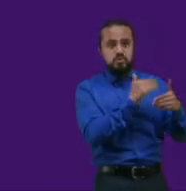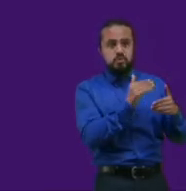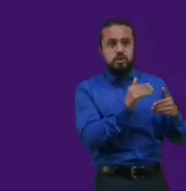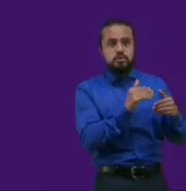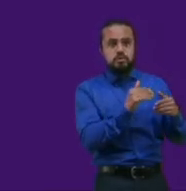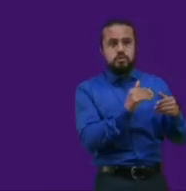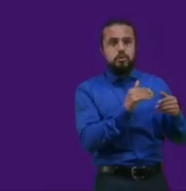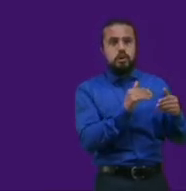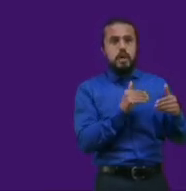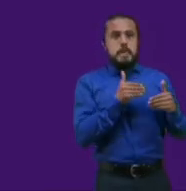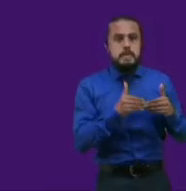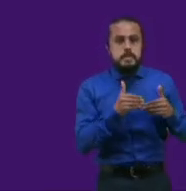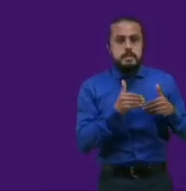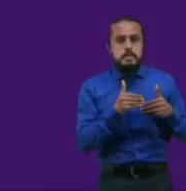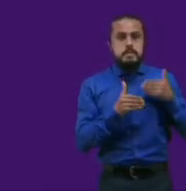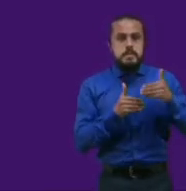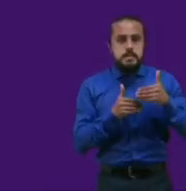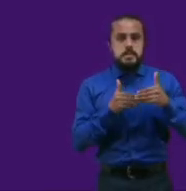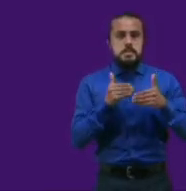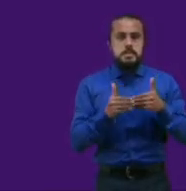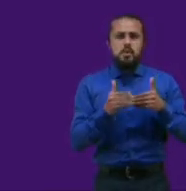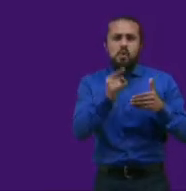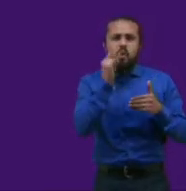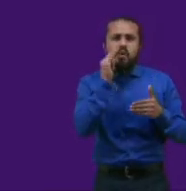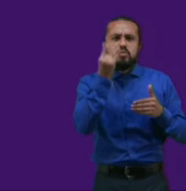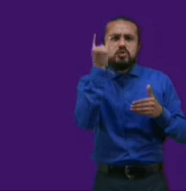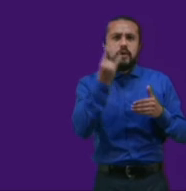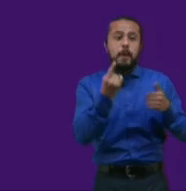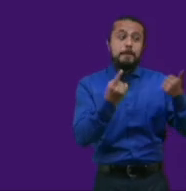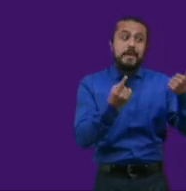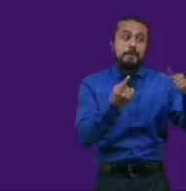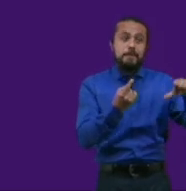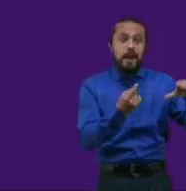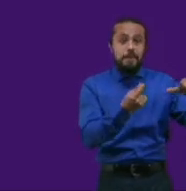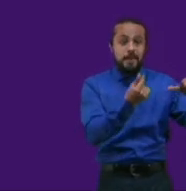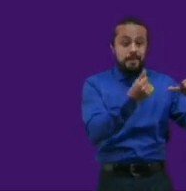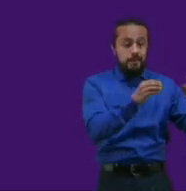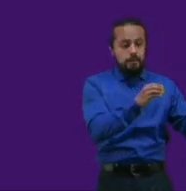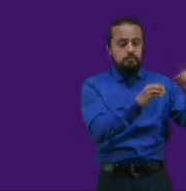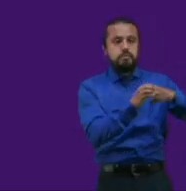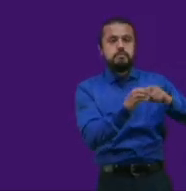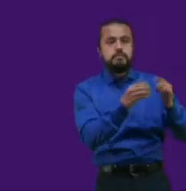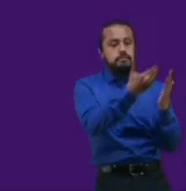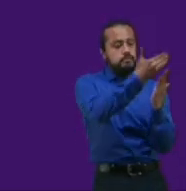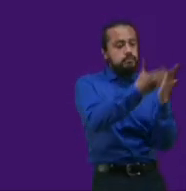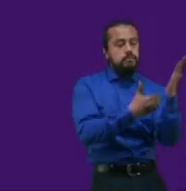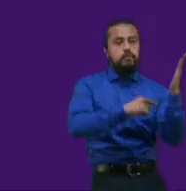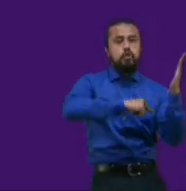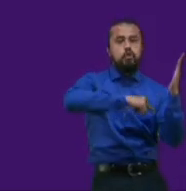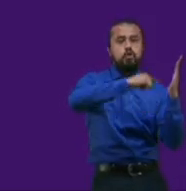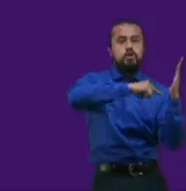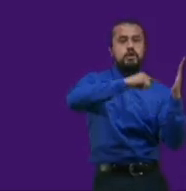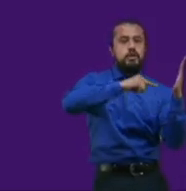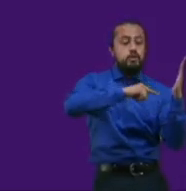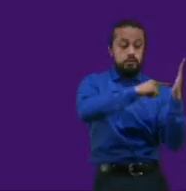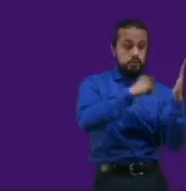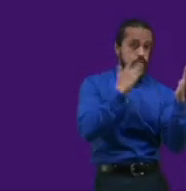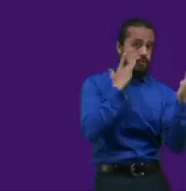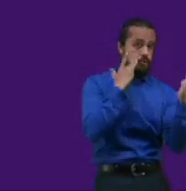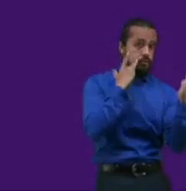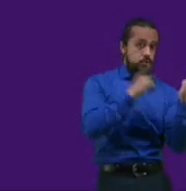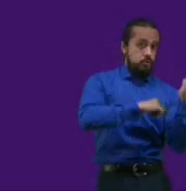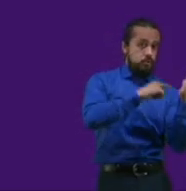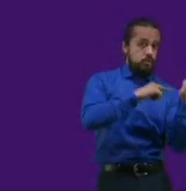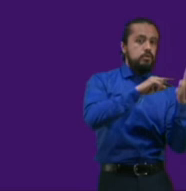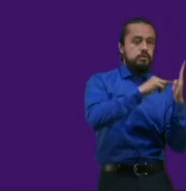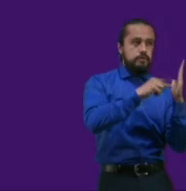camino. Y ahí lo más fácil de saber si un fondo es bueno o no es los términos. Si son términos limpios, es que te